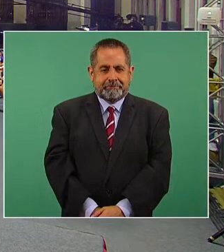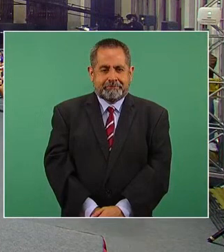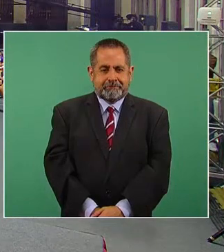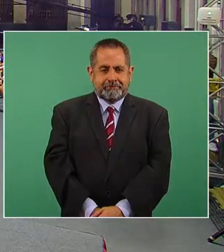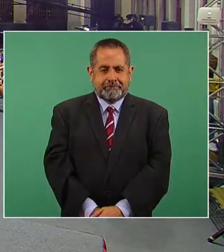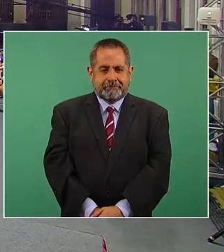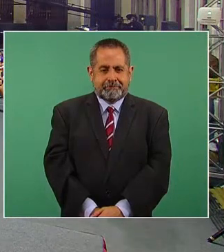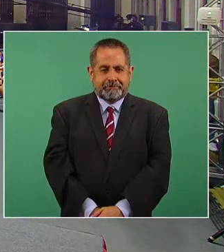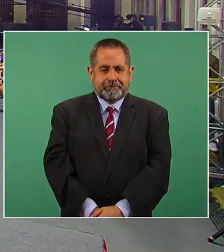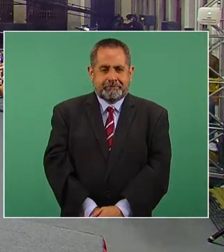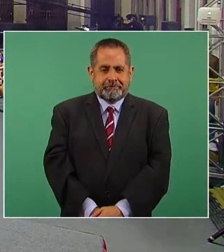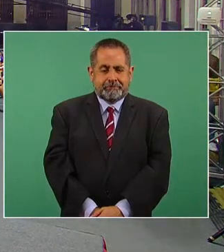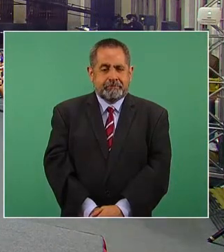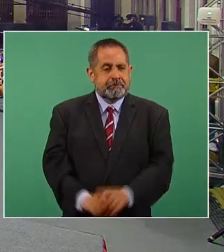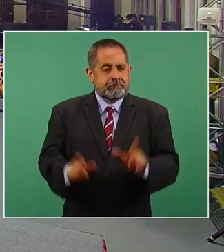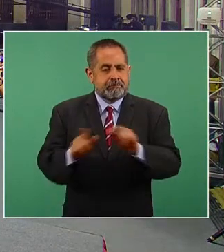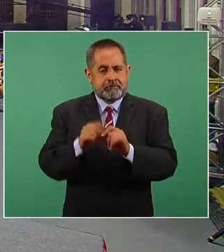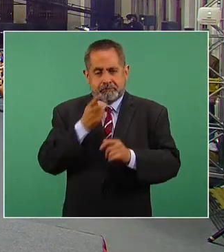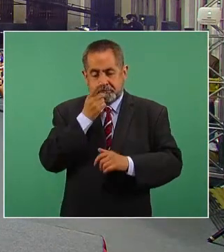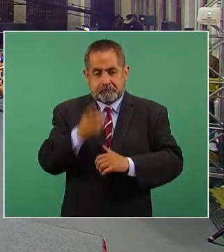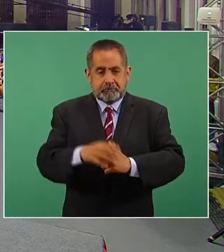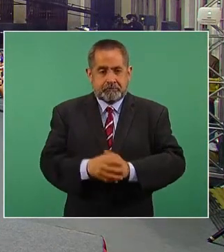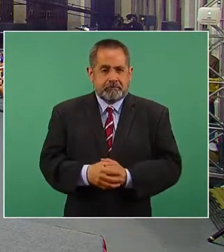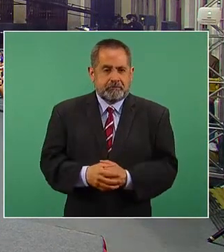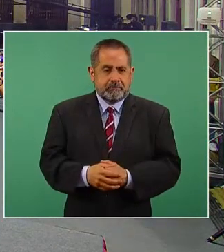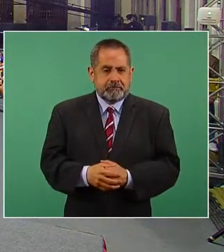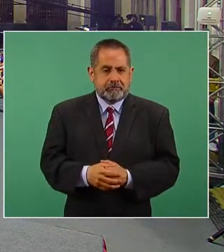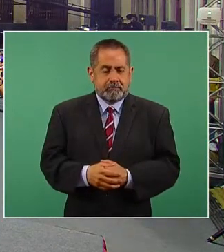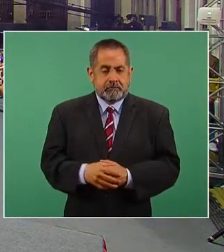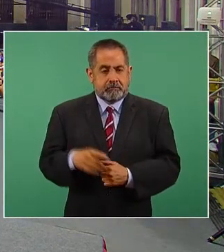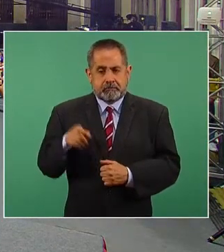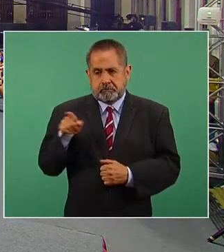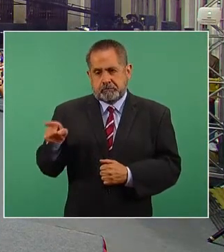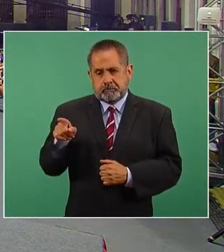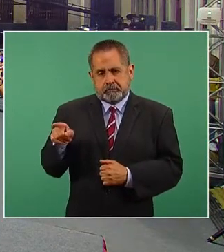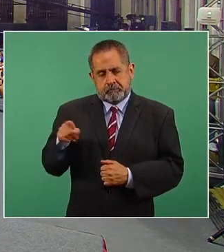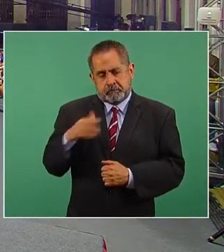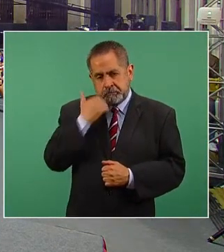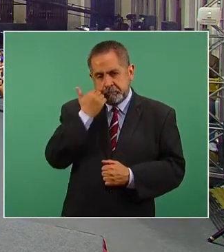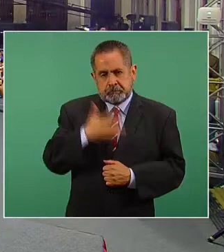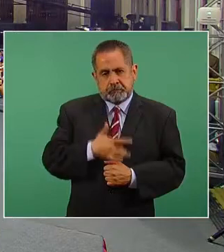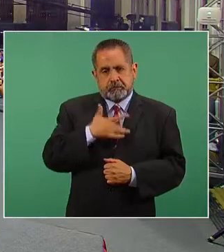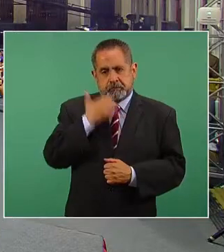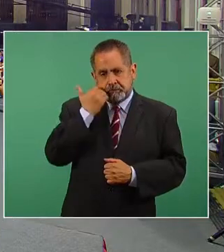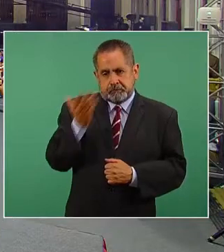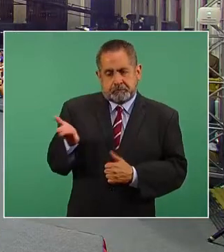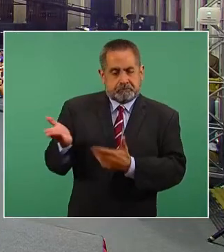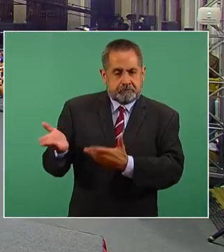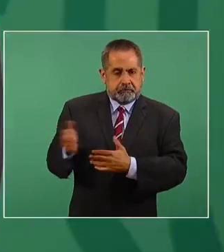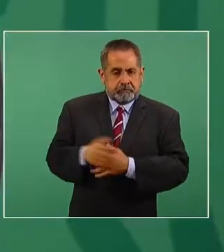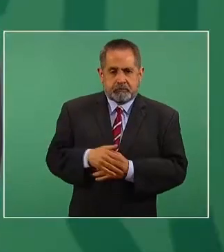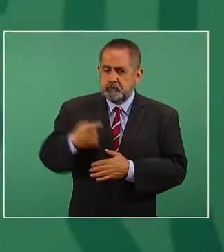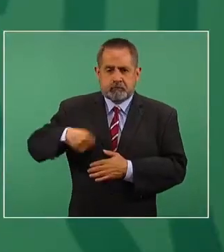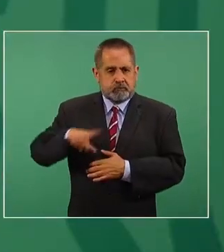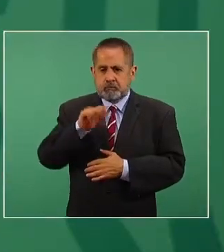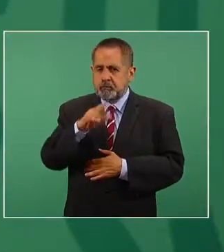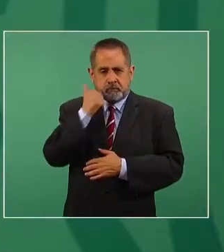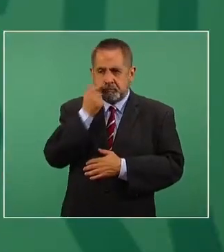Sí, nada más decir que por su voluntad, porque no